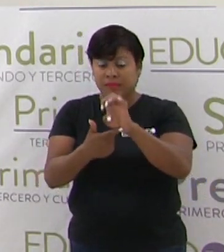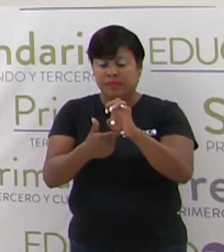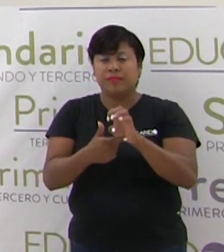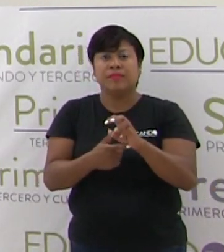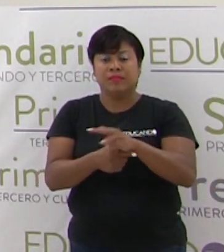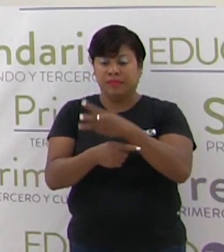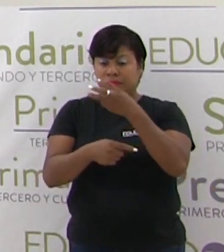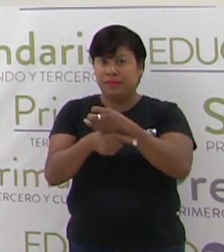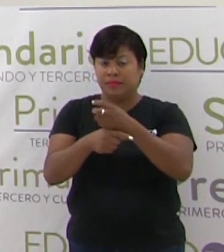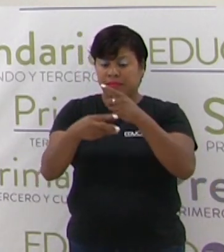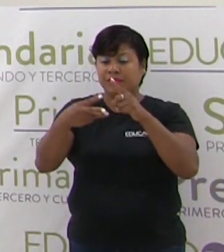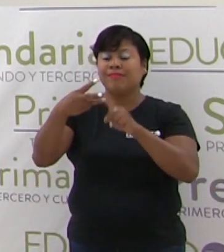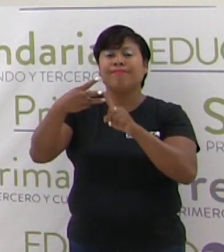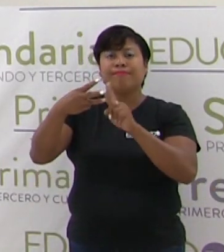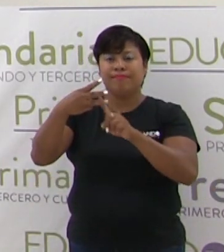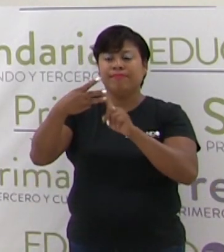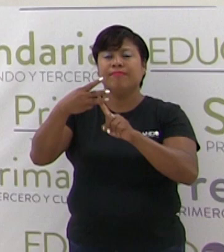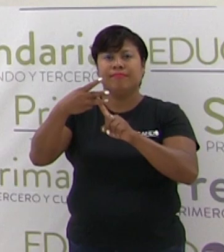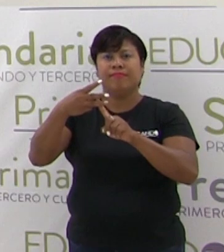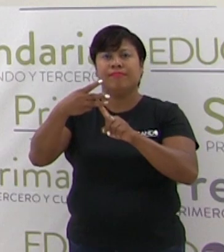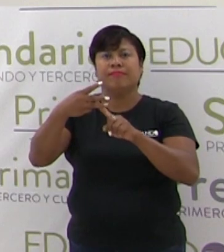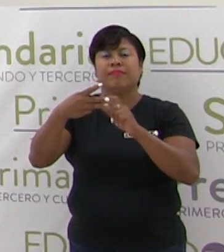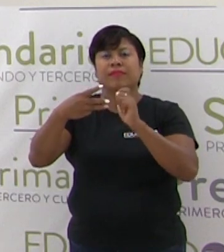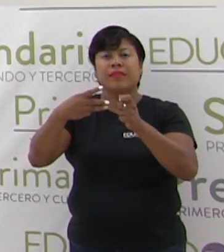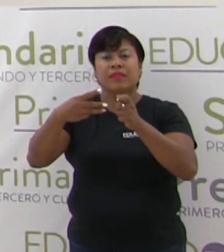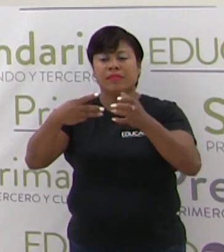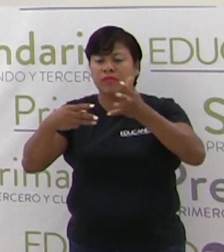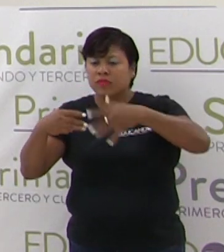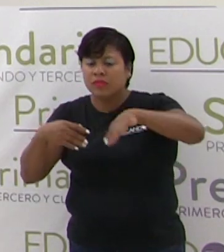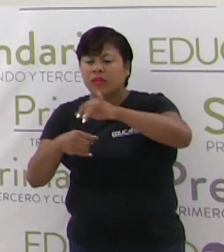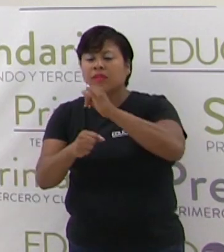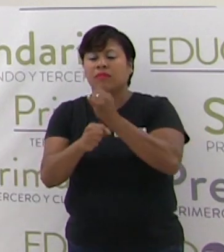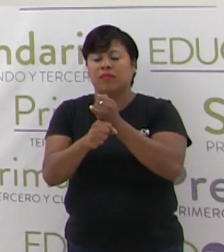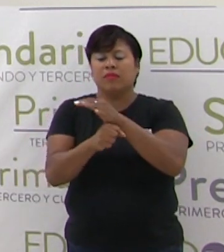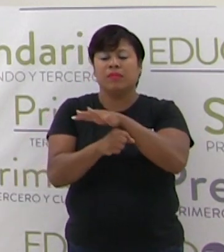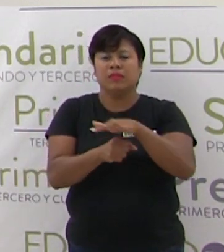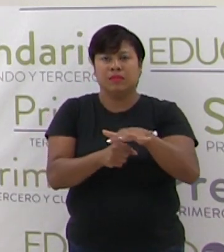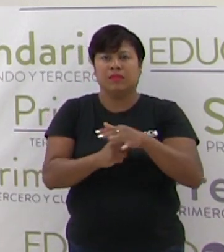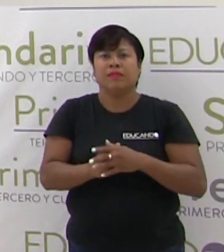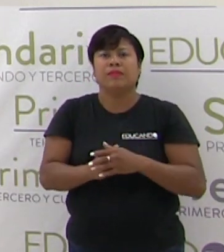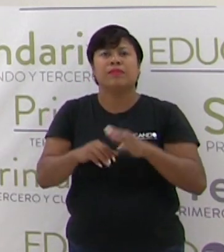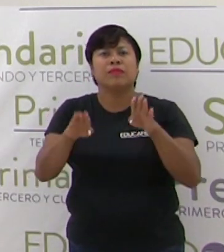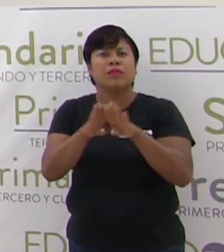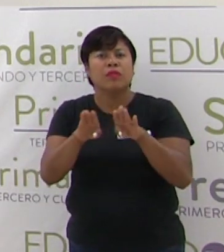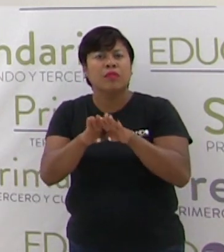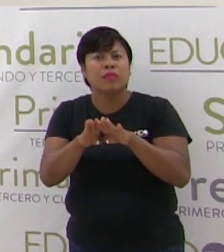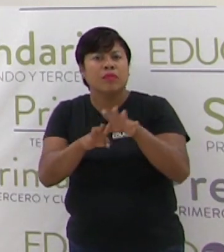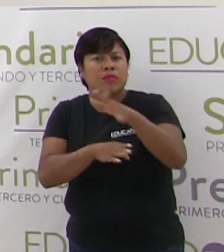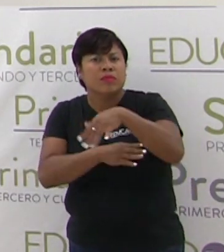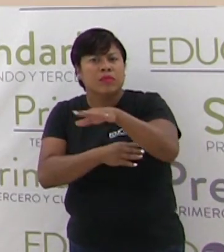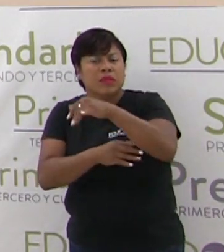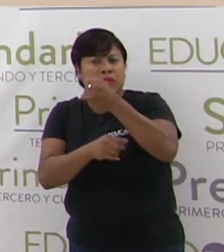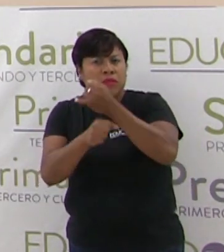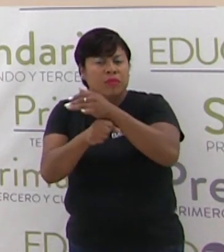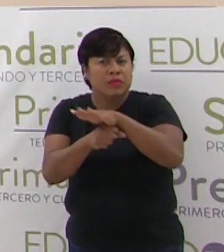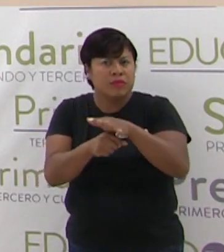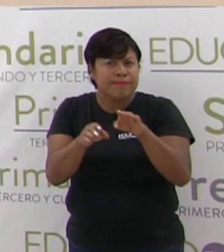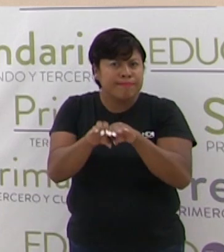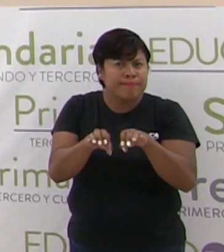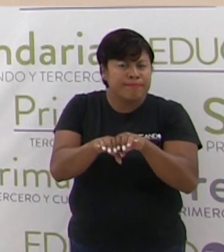Entonces, el tercer paso sería registrar la información. ¿Y cómo van a registrar la